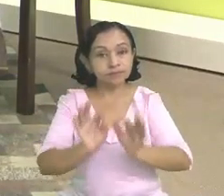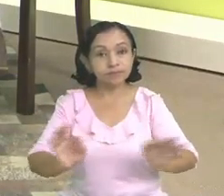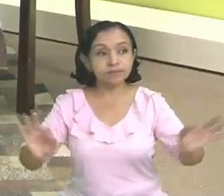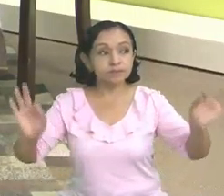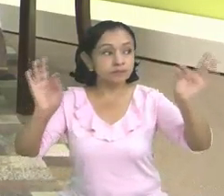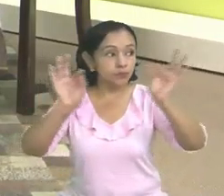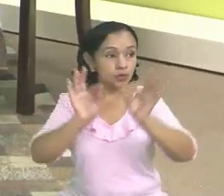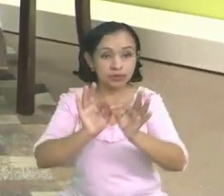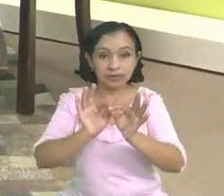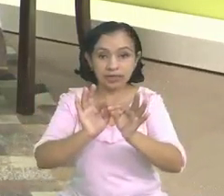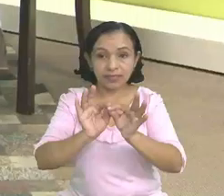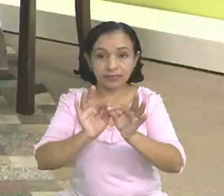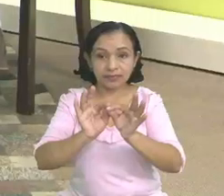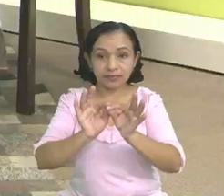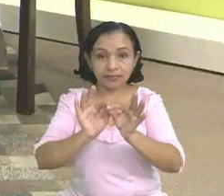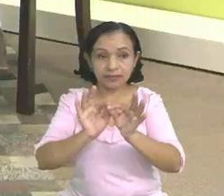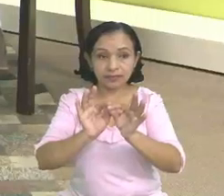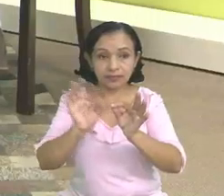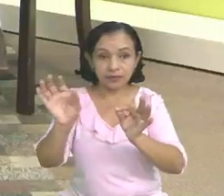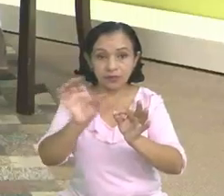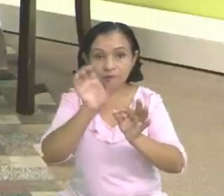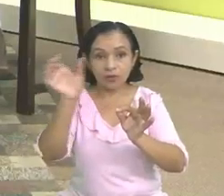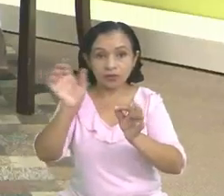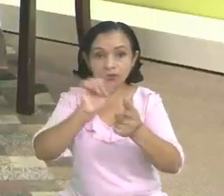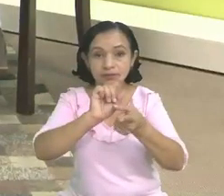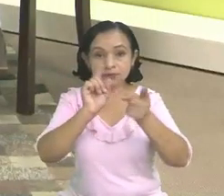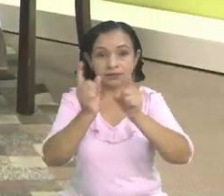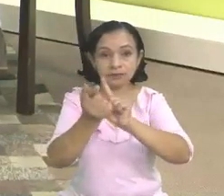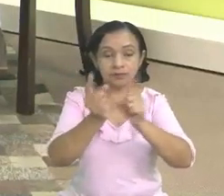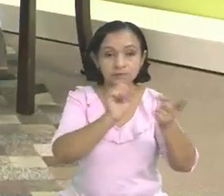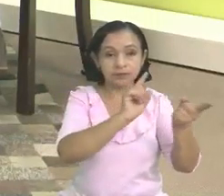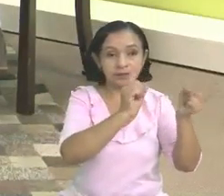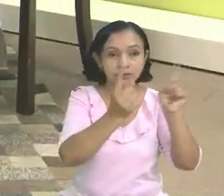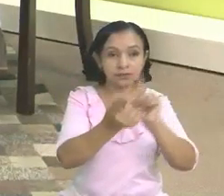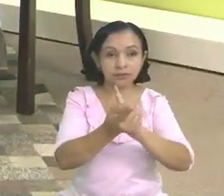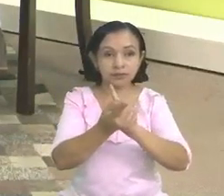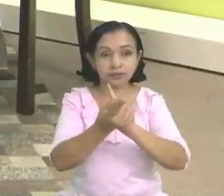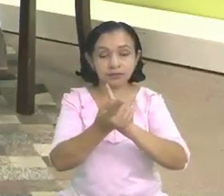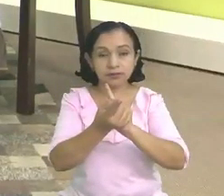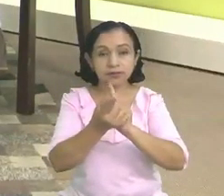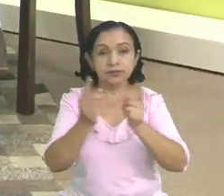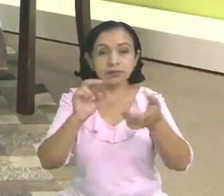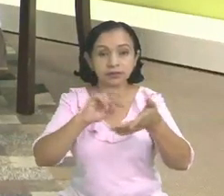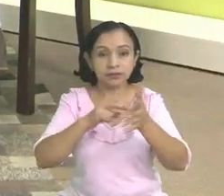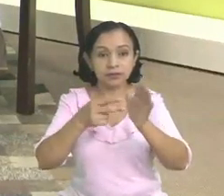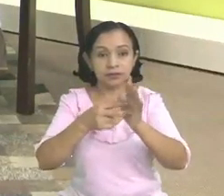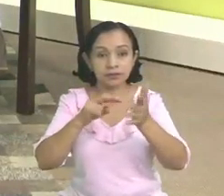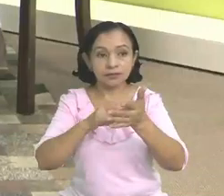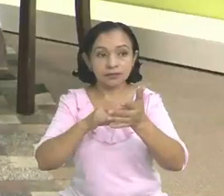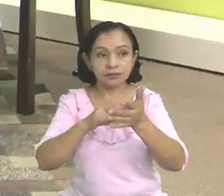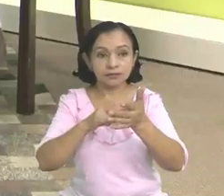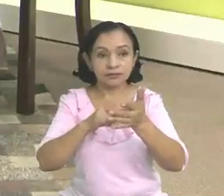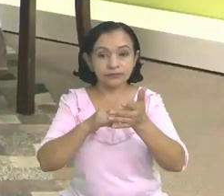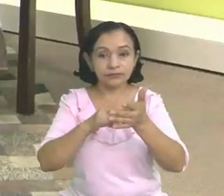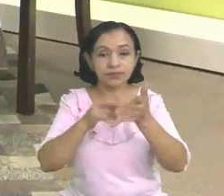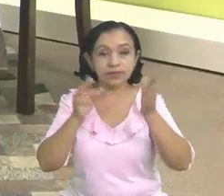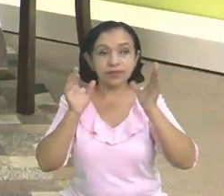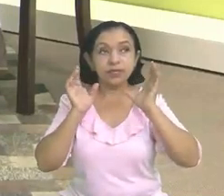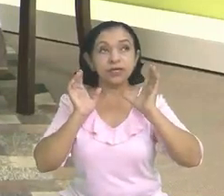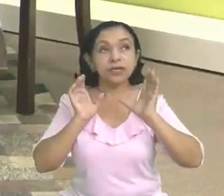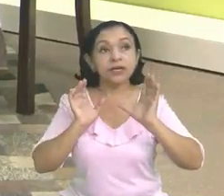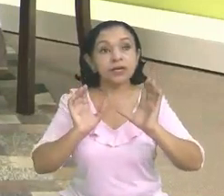importante y la diferencia con las otras etapas es que hay cambios, muchos cambios. Correcto. Que implican cambios emocionales y psicológicos, y además se